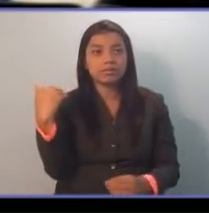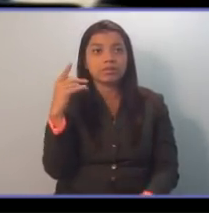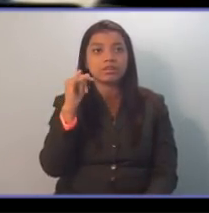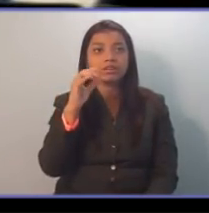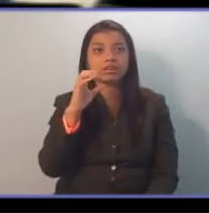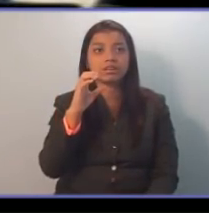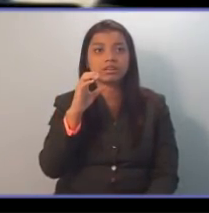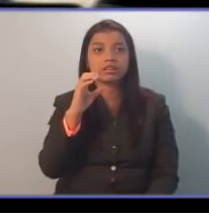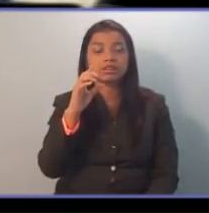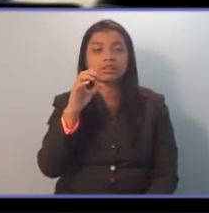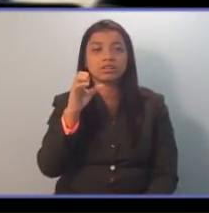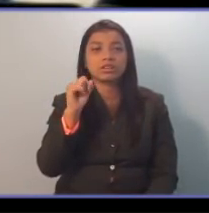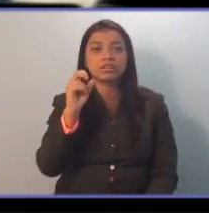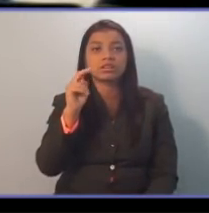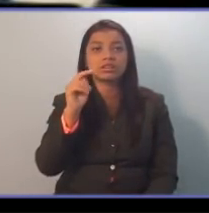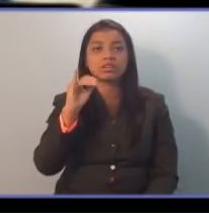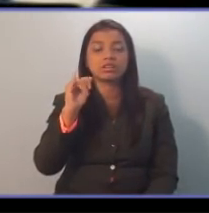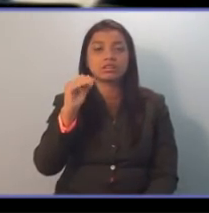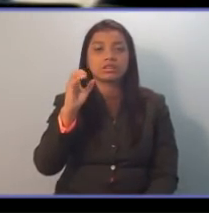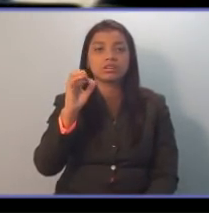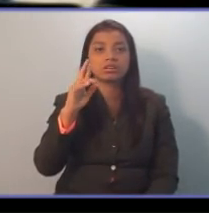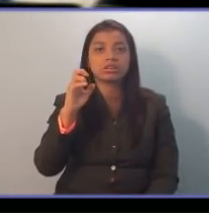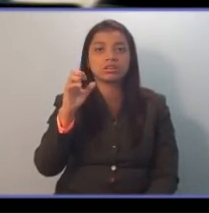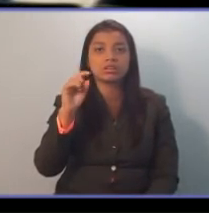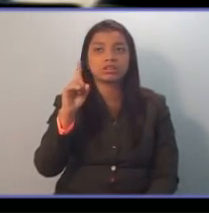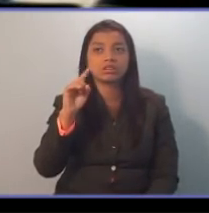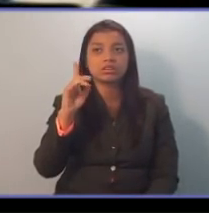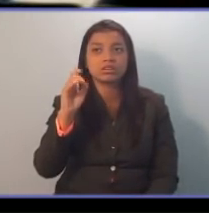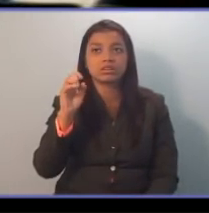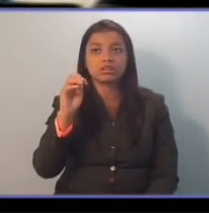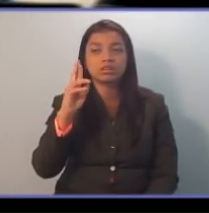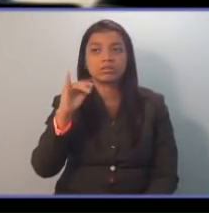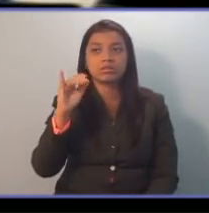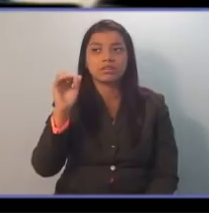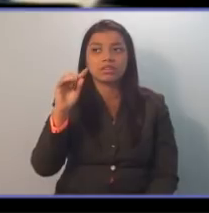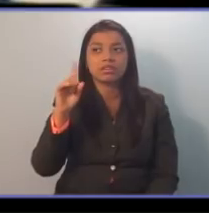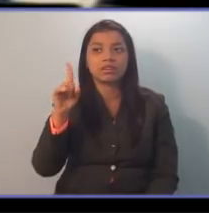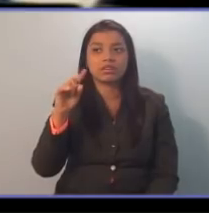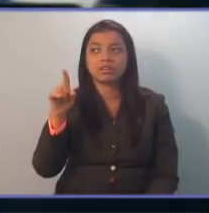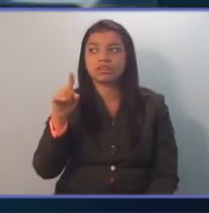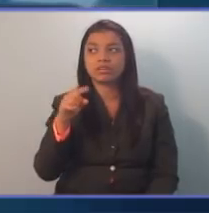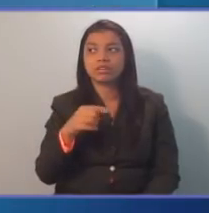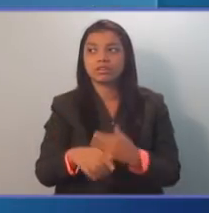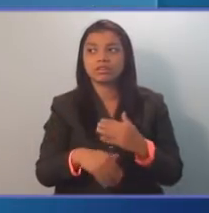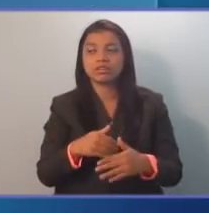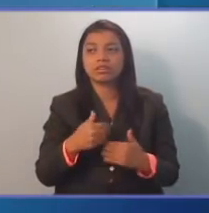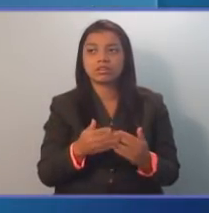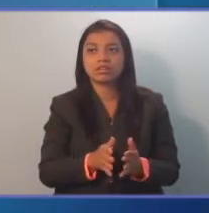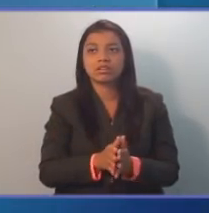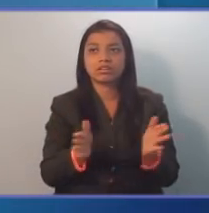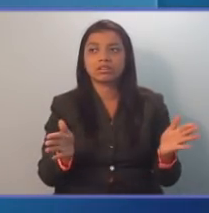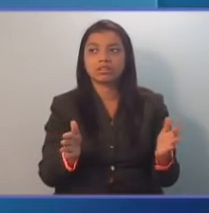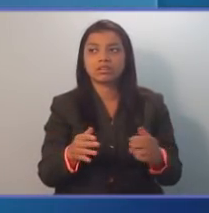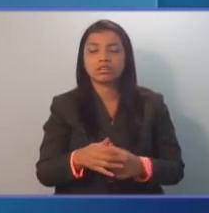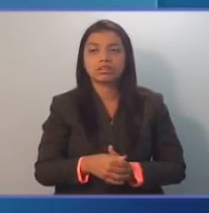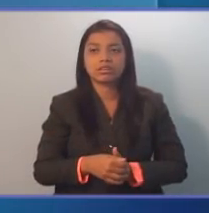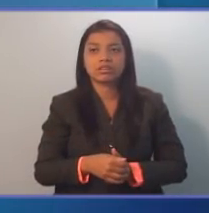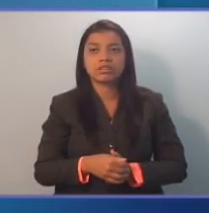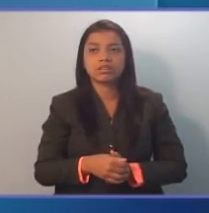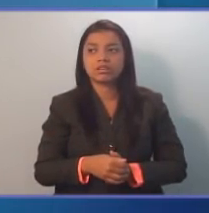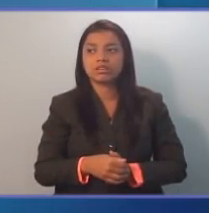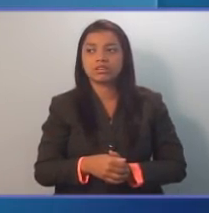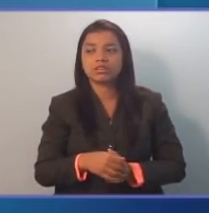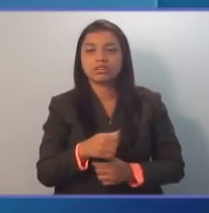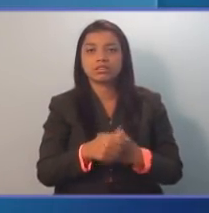licenciada Sonia Cortés de Madrid, actual Procuradora General de la República. Ha sido